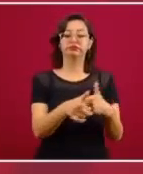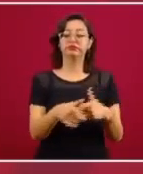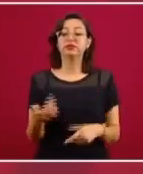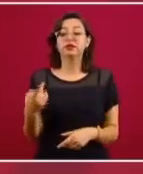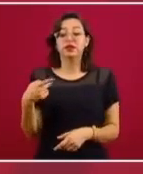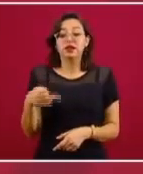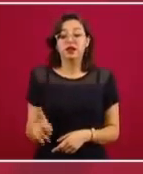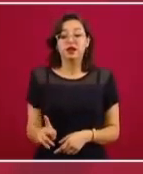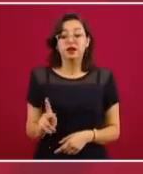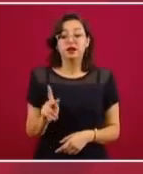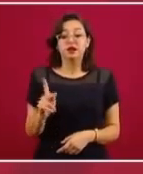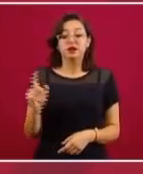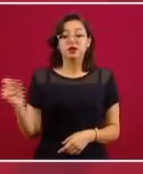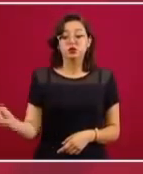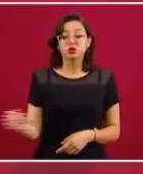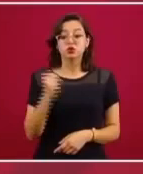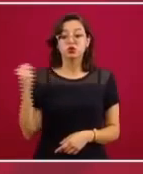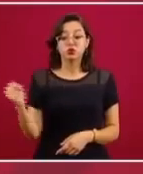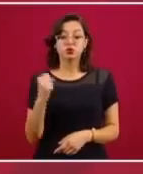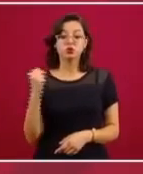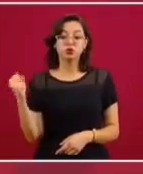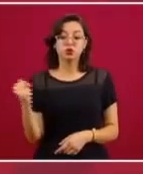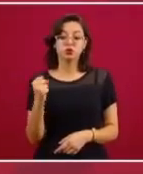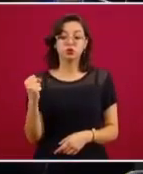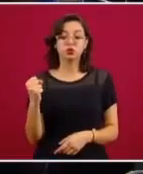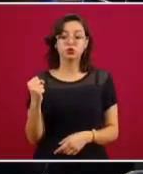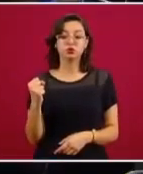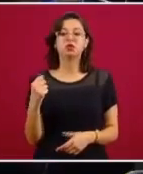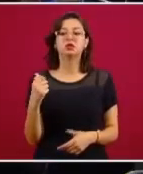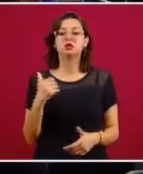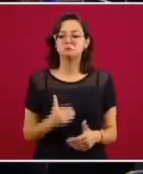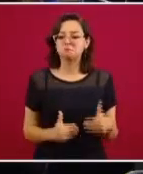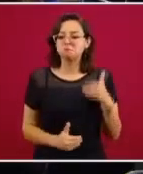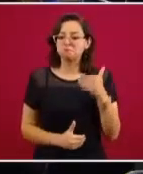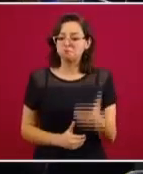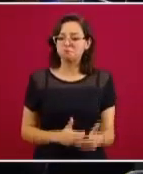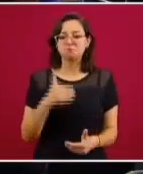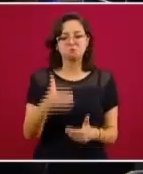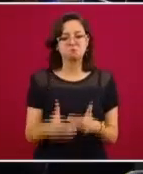Pero afortunadamente vamos caminando,